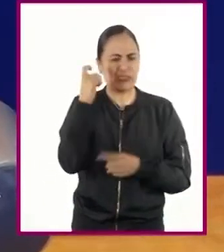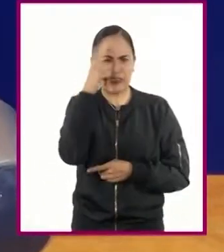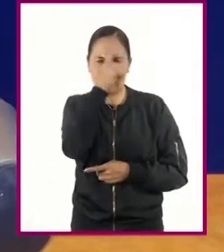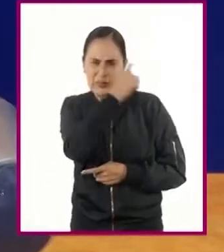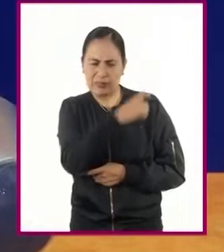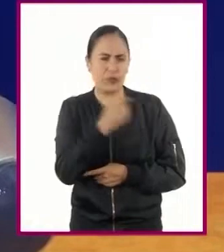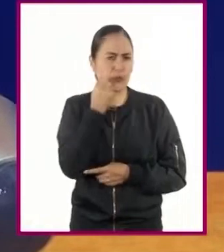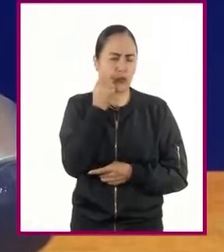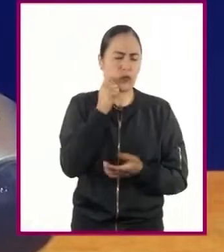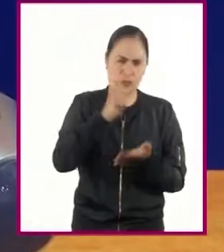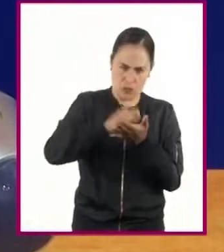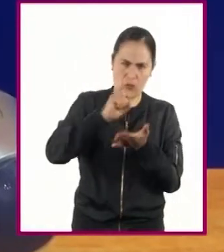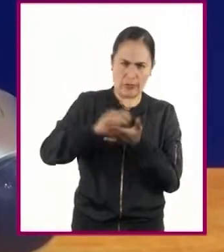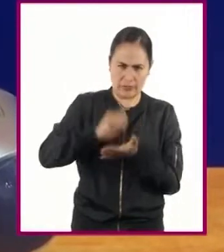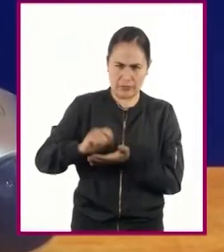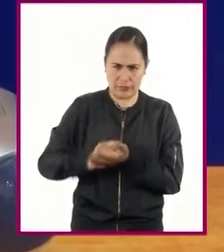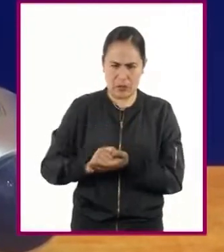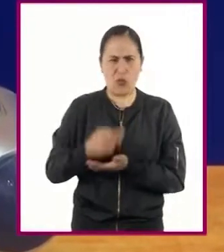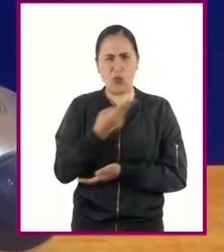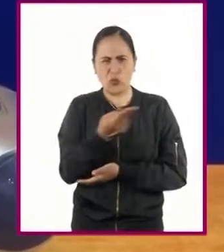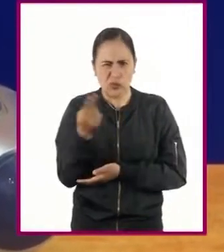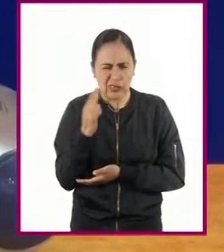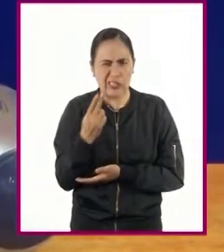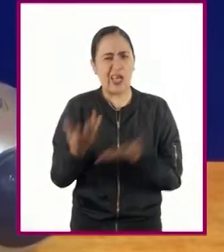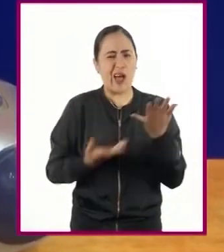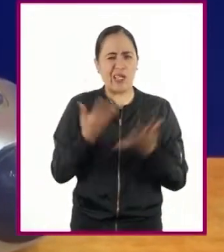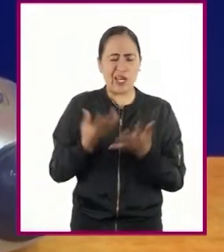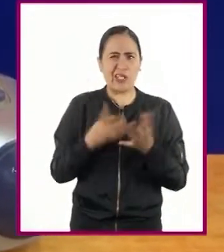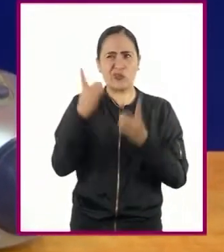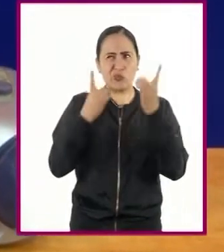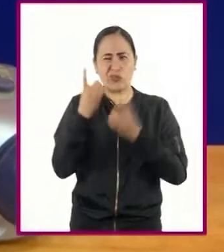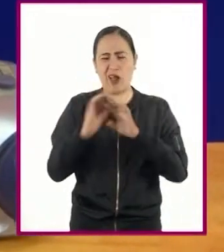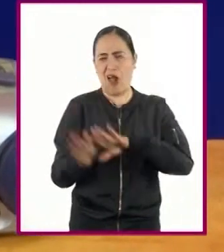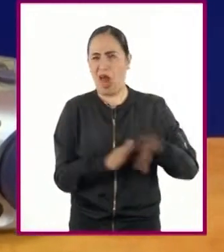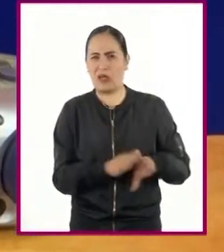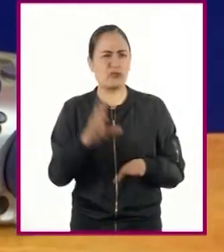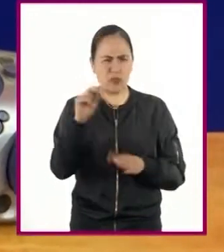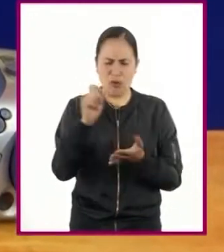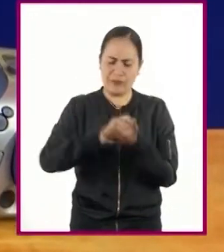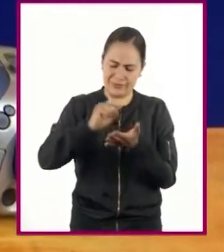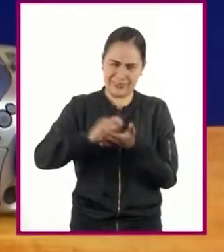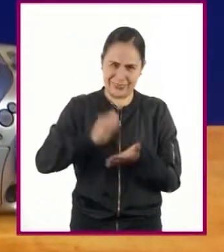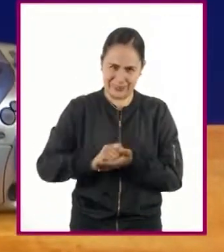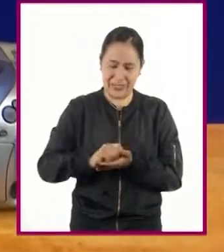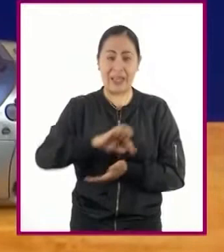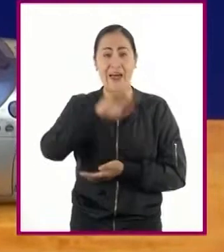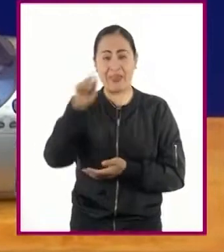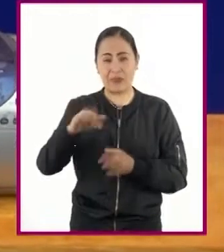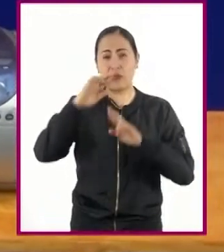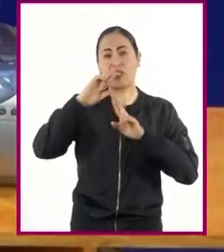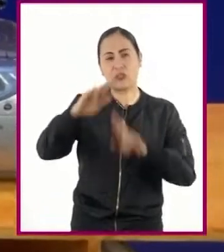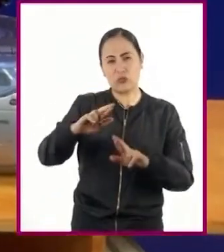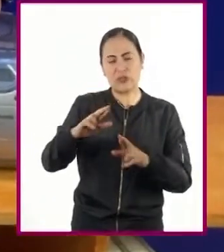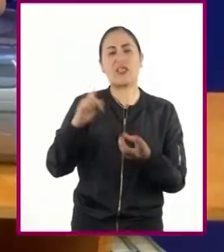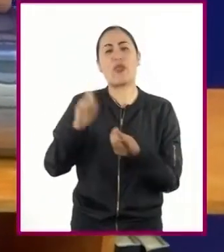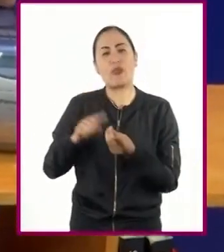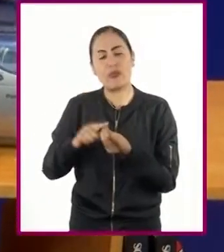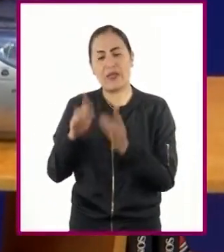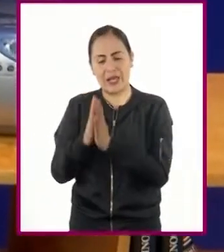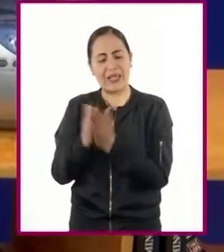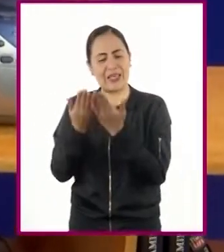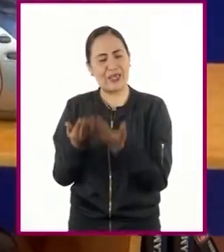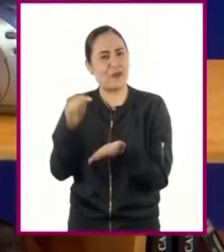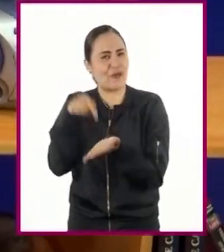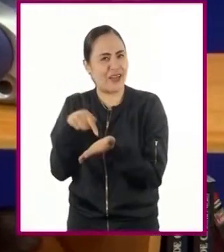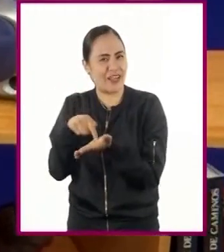surgiendo durante el desarrollo. No permitan quedarse con ellas. Y para resolverlas, les propongo consulten su libro de texto.